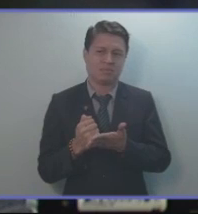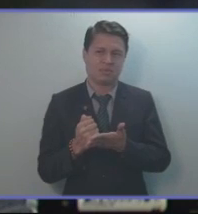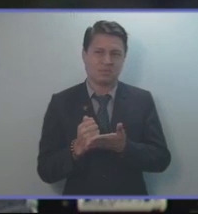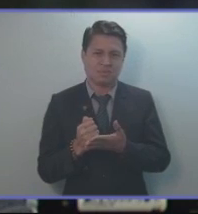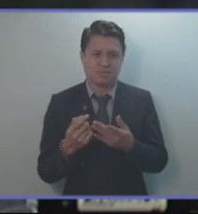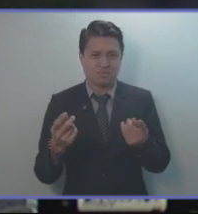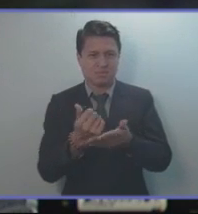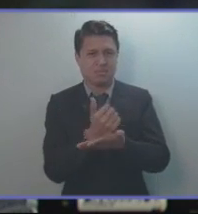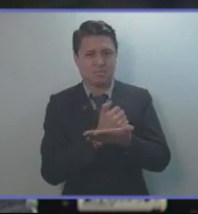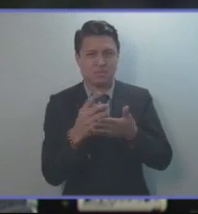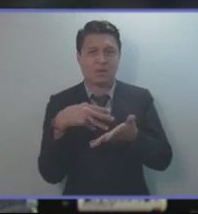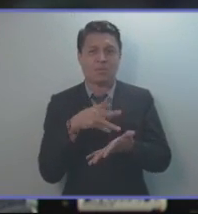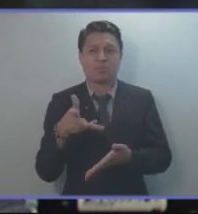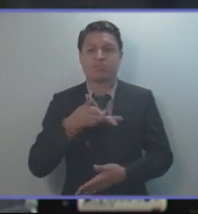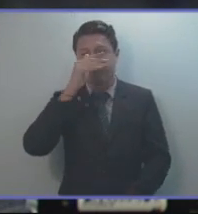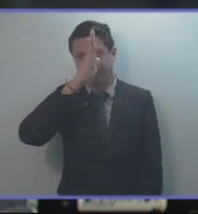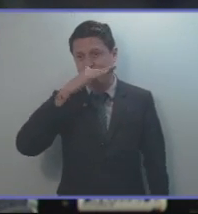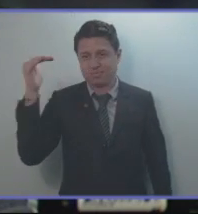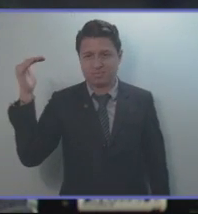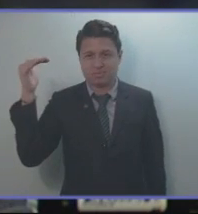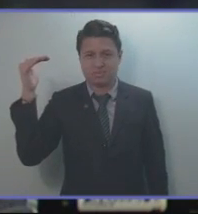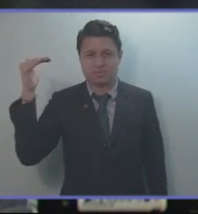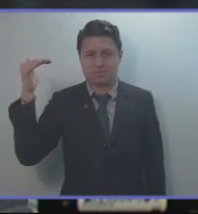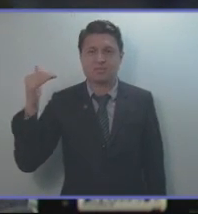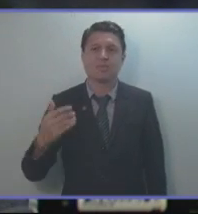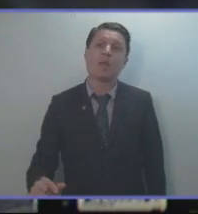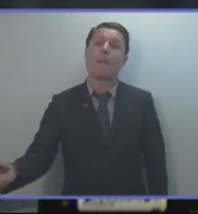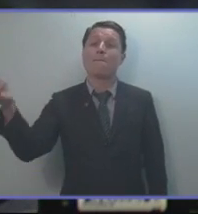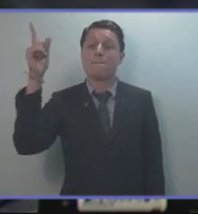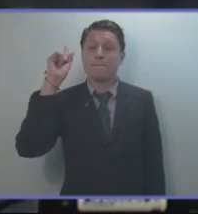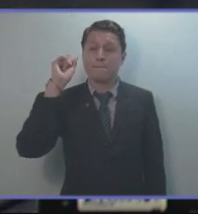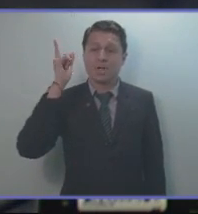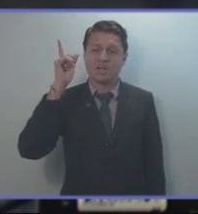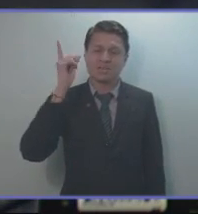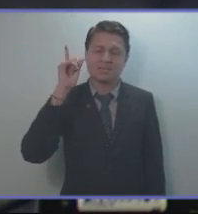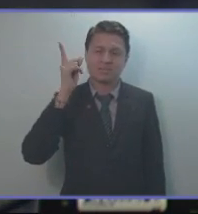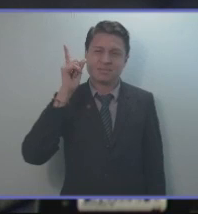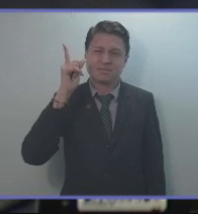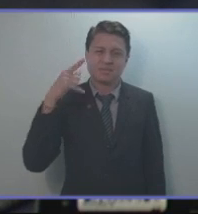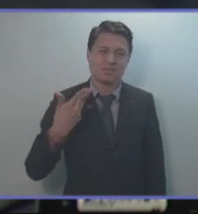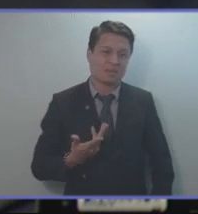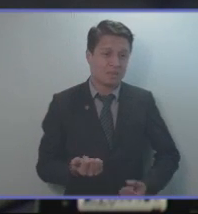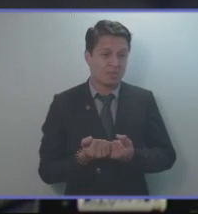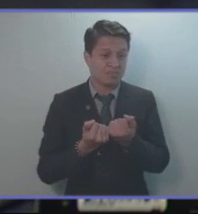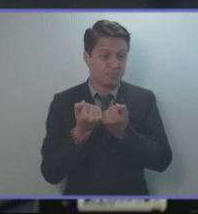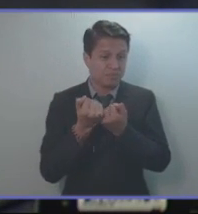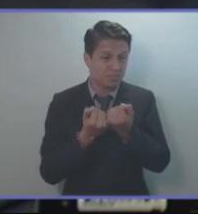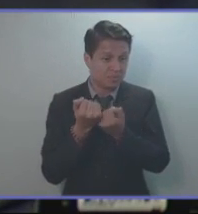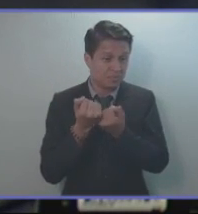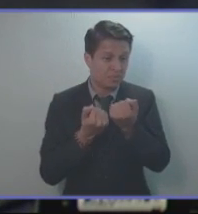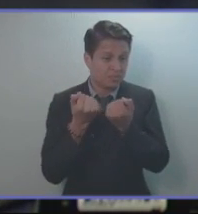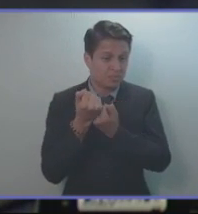Hacienda Pública del país. Señores docentes, estamos apoyando